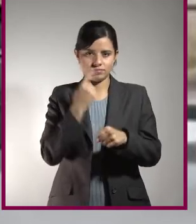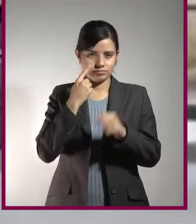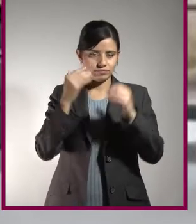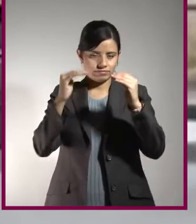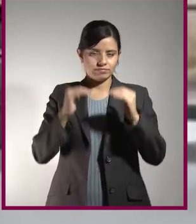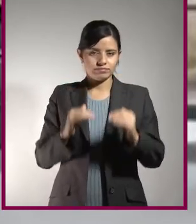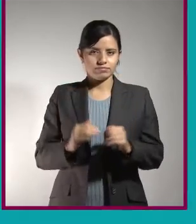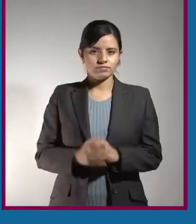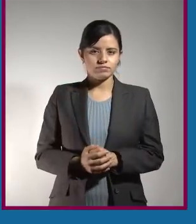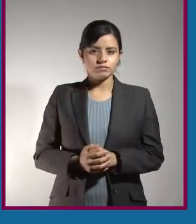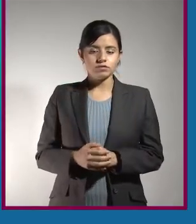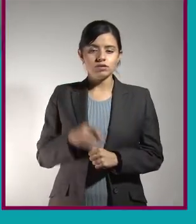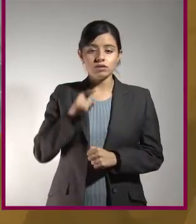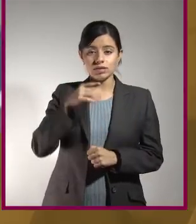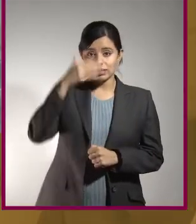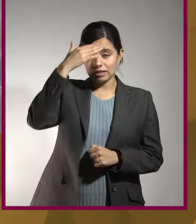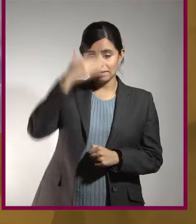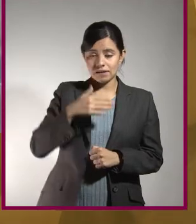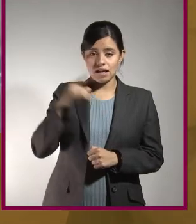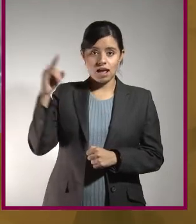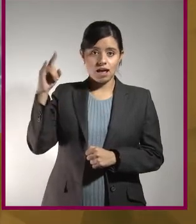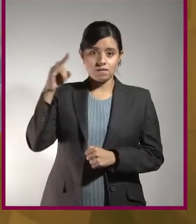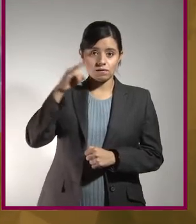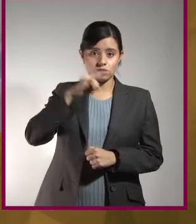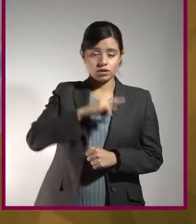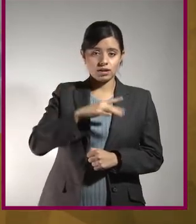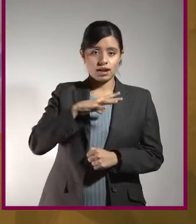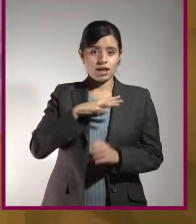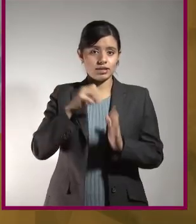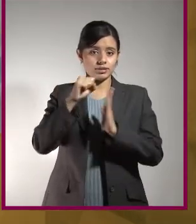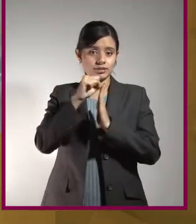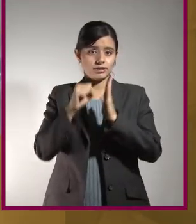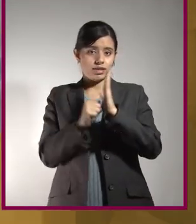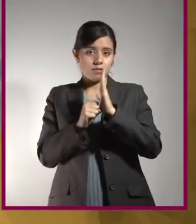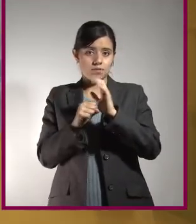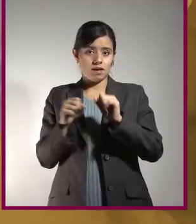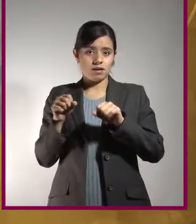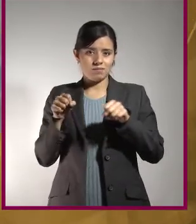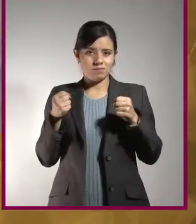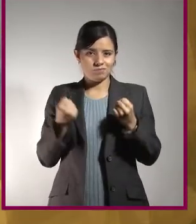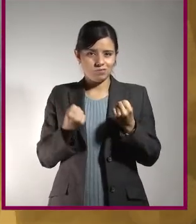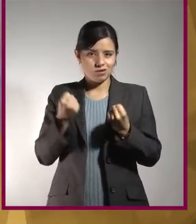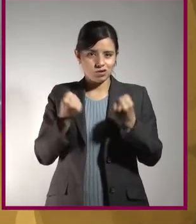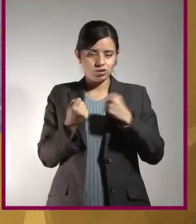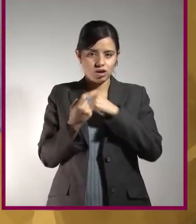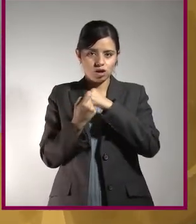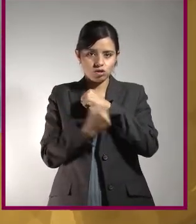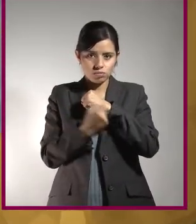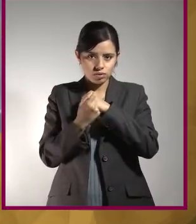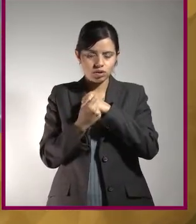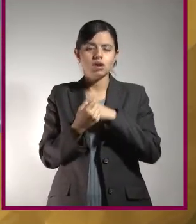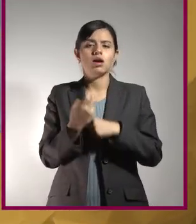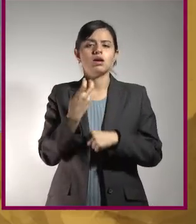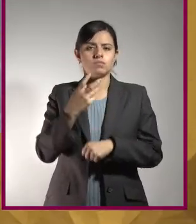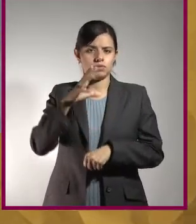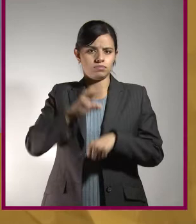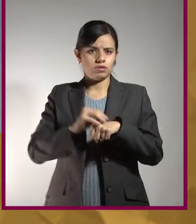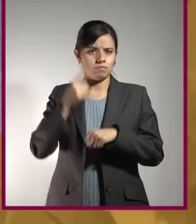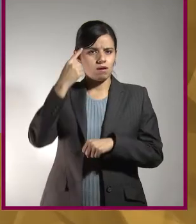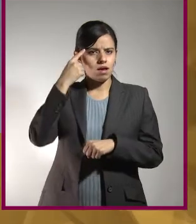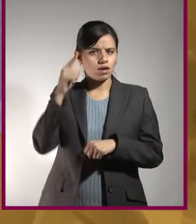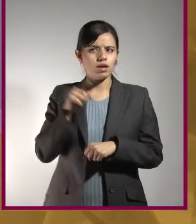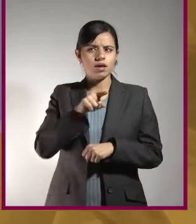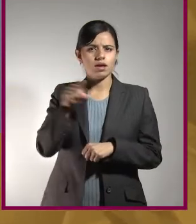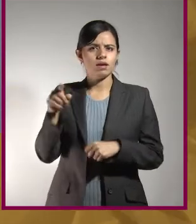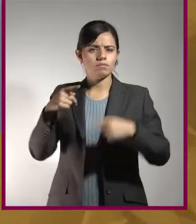cápsula. ¿Sabías que los aviones cuentan con un sistema de piloto automático? Estos se diseñaron para que los pilotos